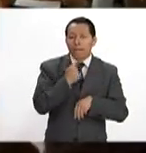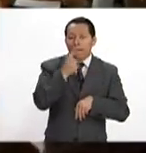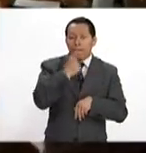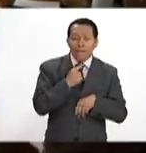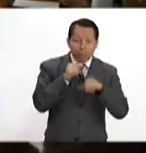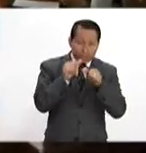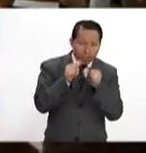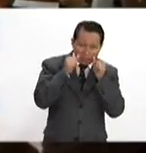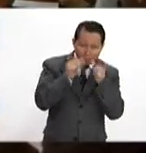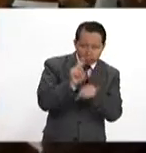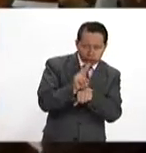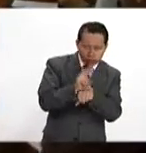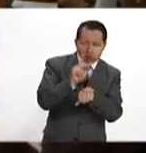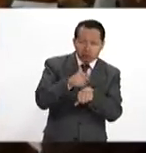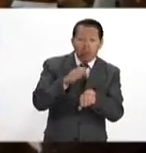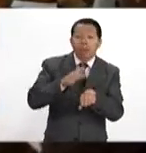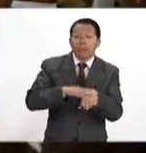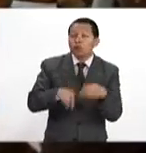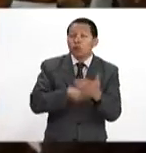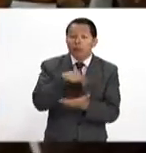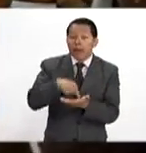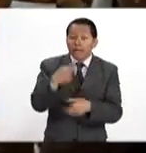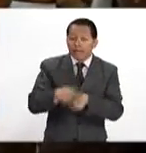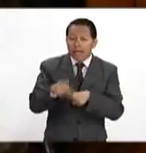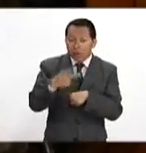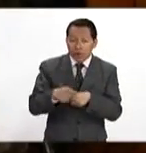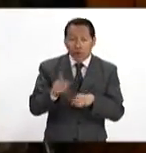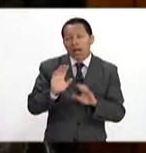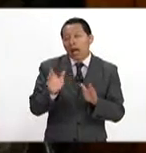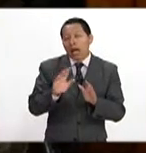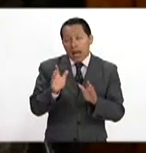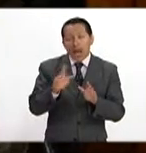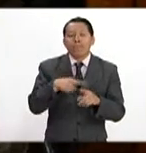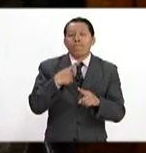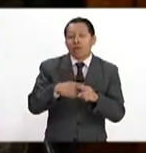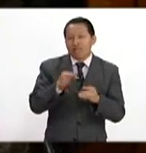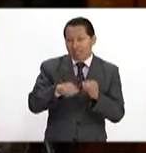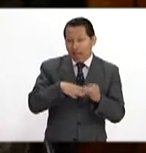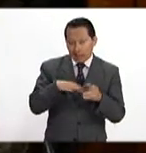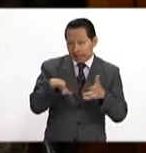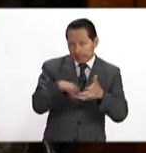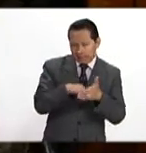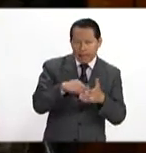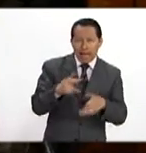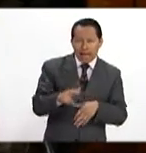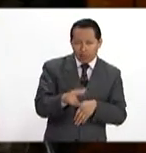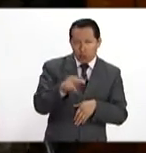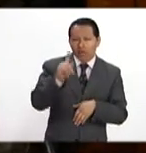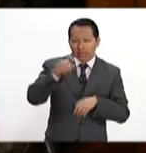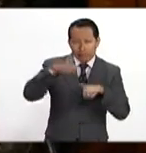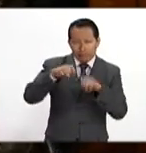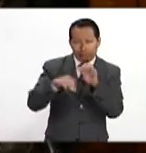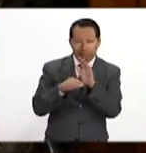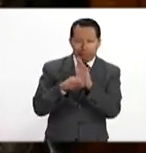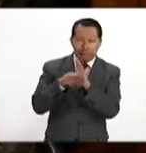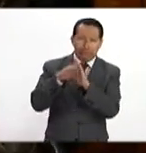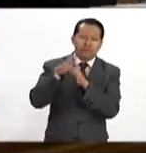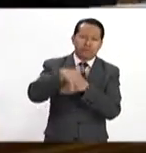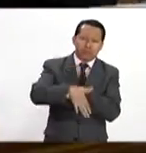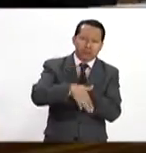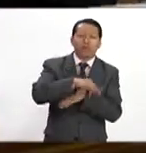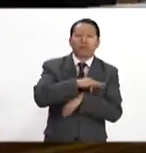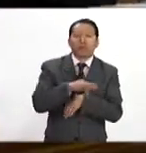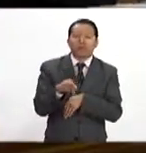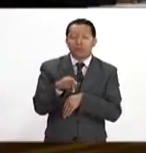que las zonas de mayor riesgo, bueno, pues por fortuna ya pasó ese riesgo, son las cercanas a los ríos cuyo cauce podría crecer de manera importante.